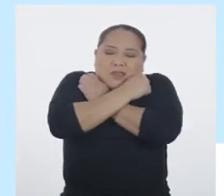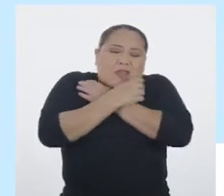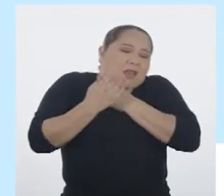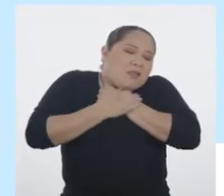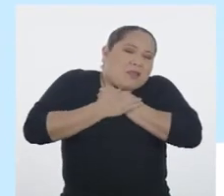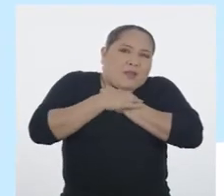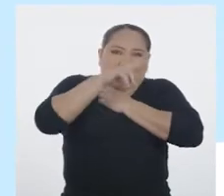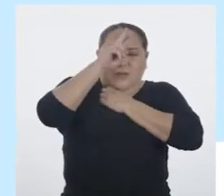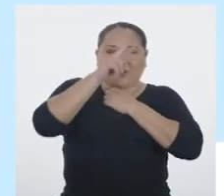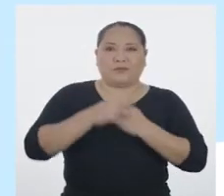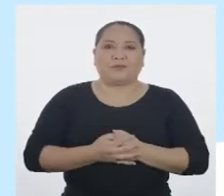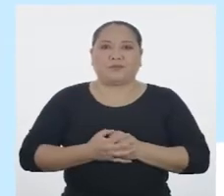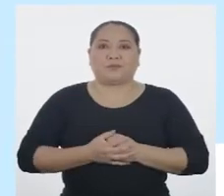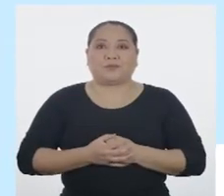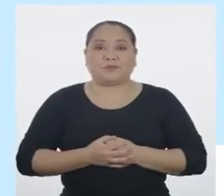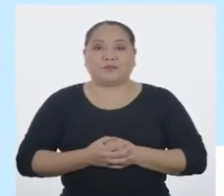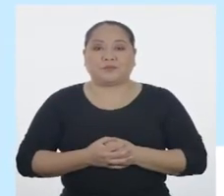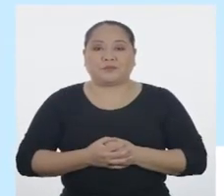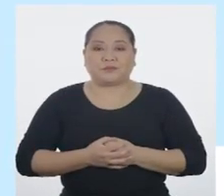Abrígate, Perú.